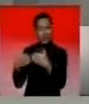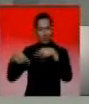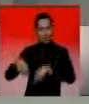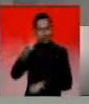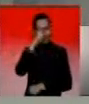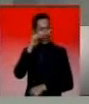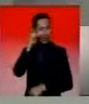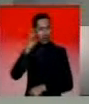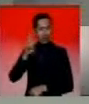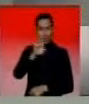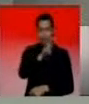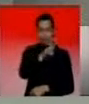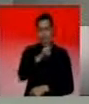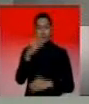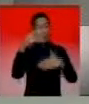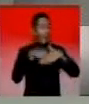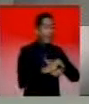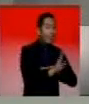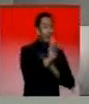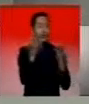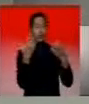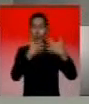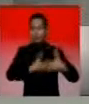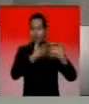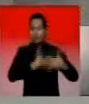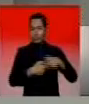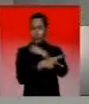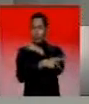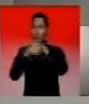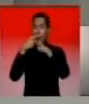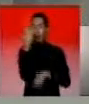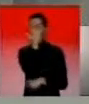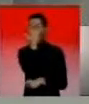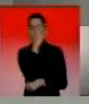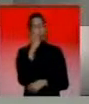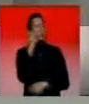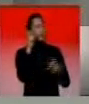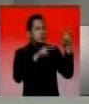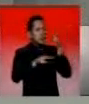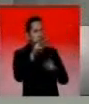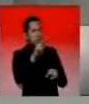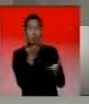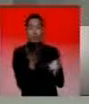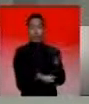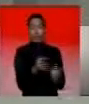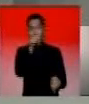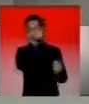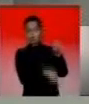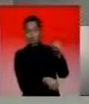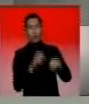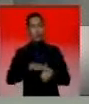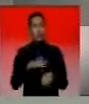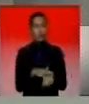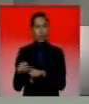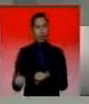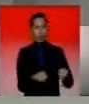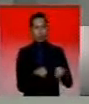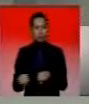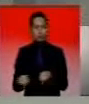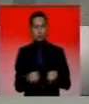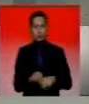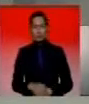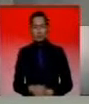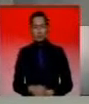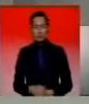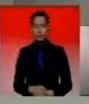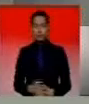se adentró en la refinería de esmeraldas para verificar si existieron daños en esta infraestructura con el terremoto del pasado 16 de abril